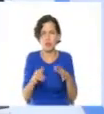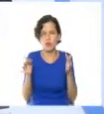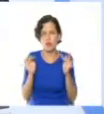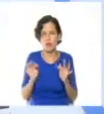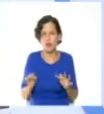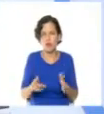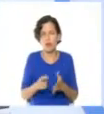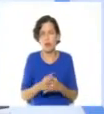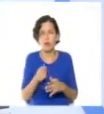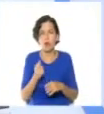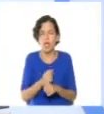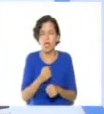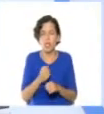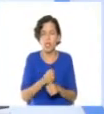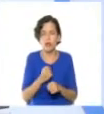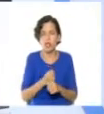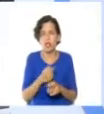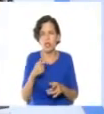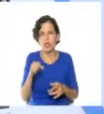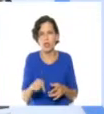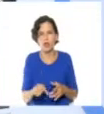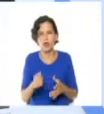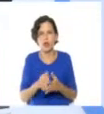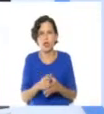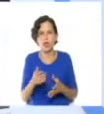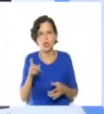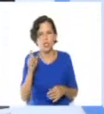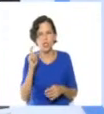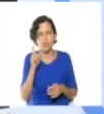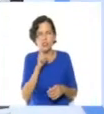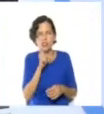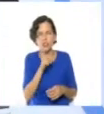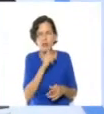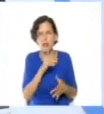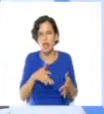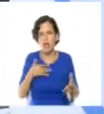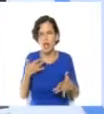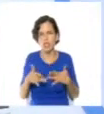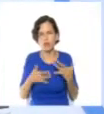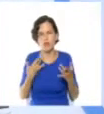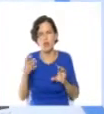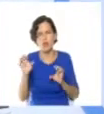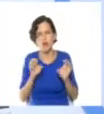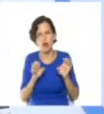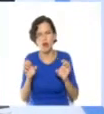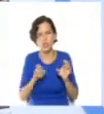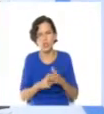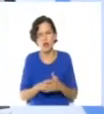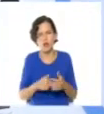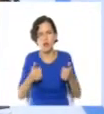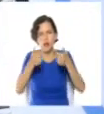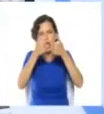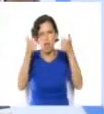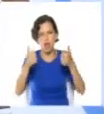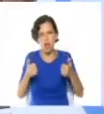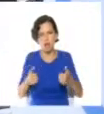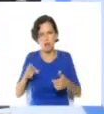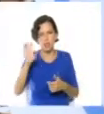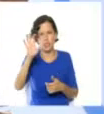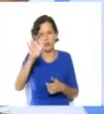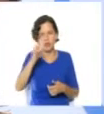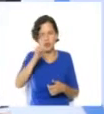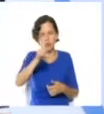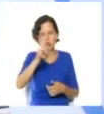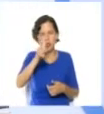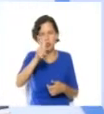forma, vamos a trabajar ahora lo que se llaman las actividades evaluativas para arte y patrimonio